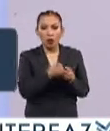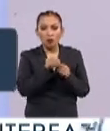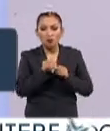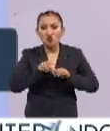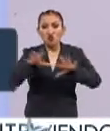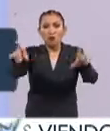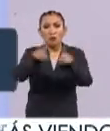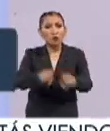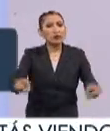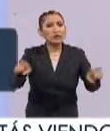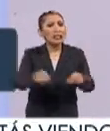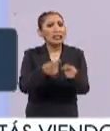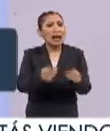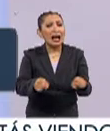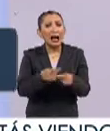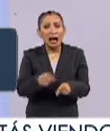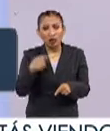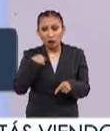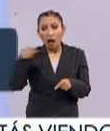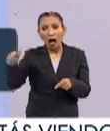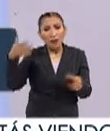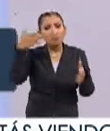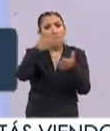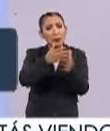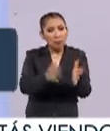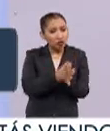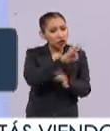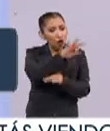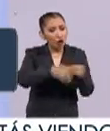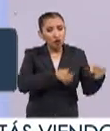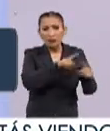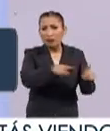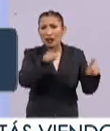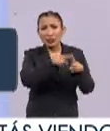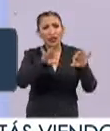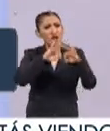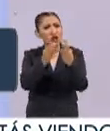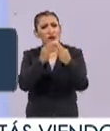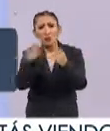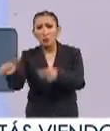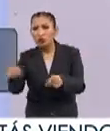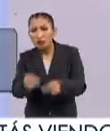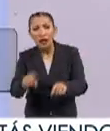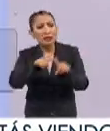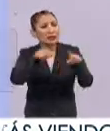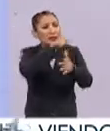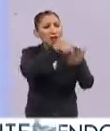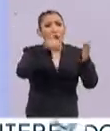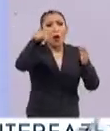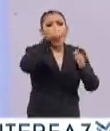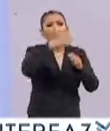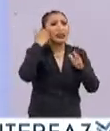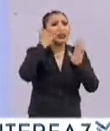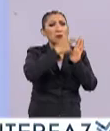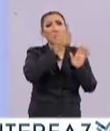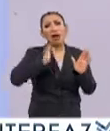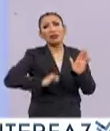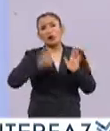proyección musical en donde participan todos los géneros, de todas las geografías, de todos los tiempos,